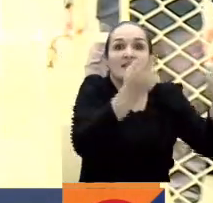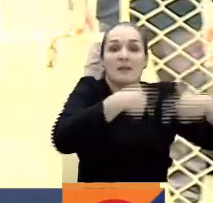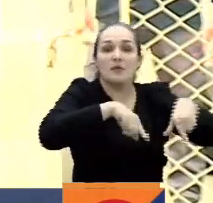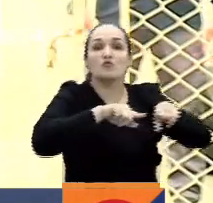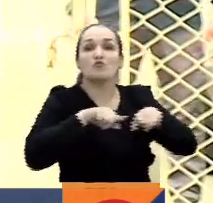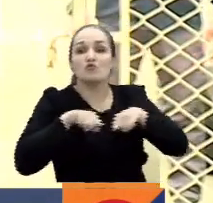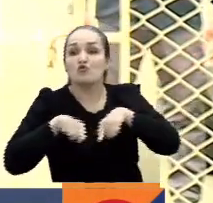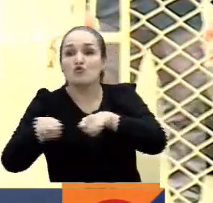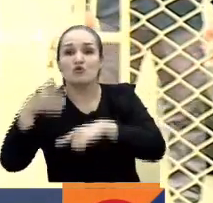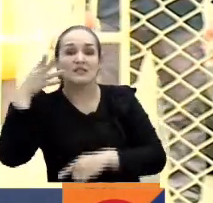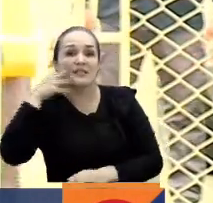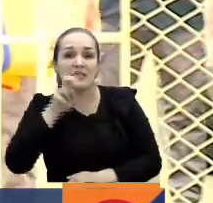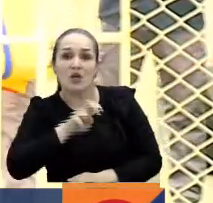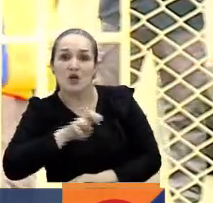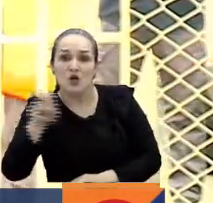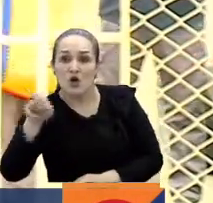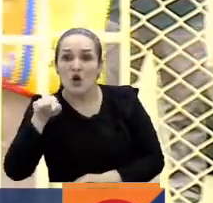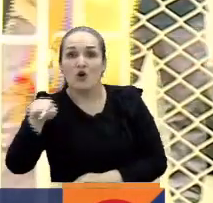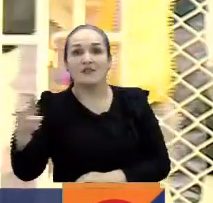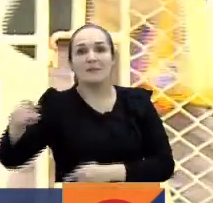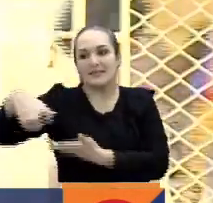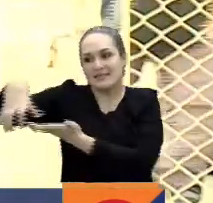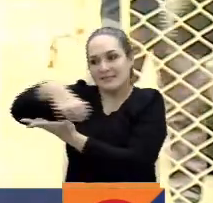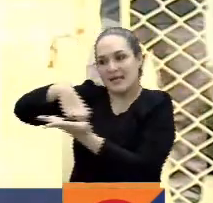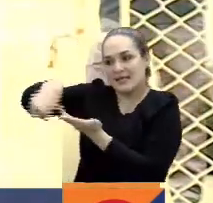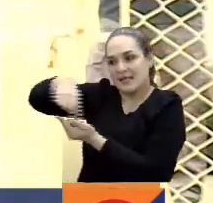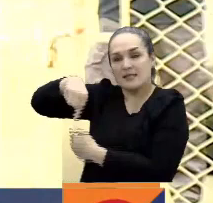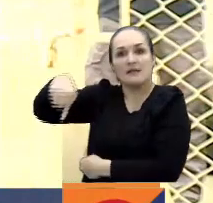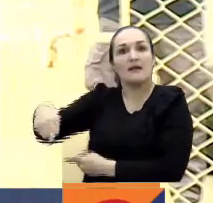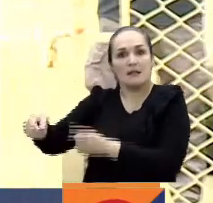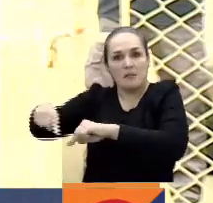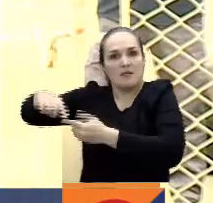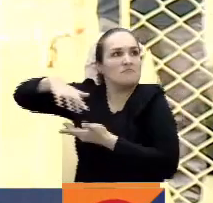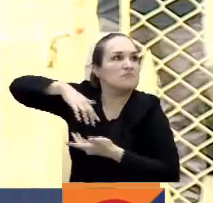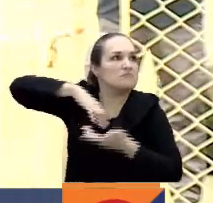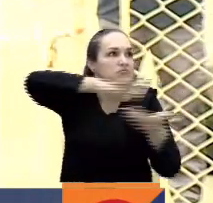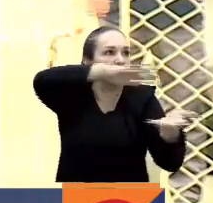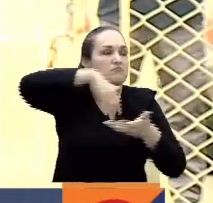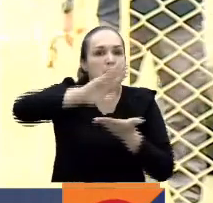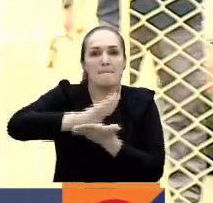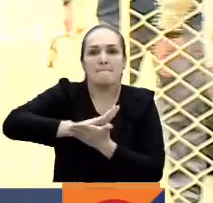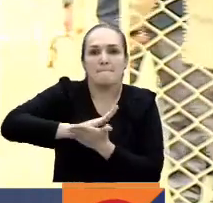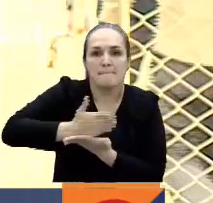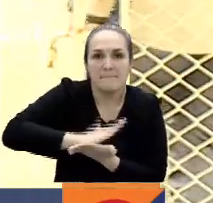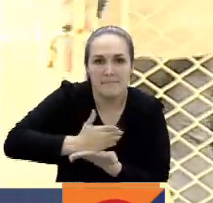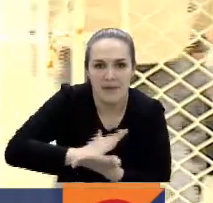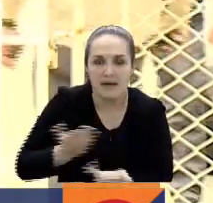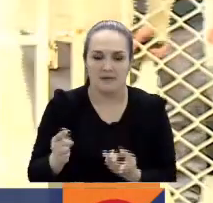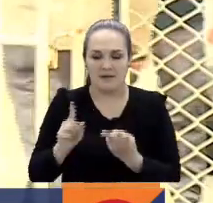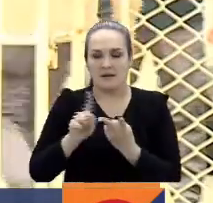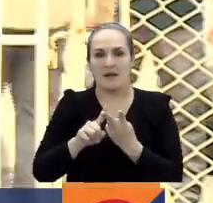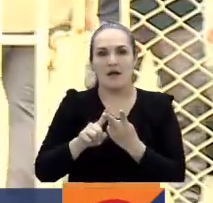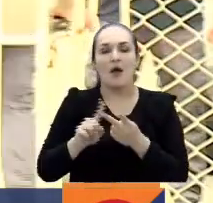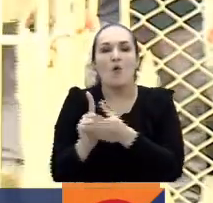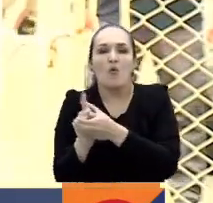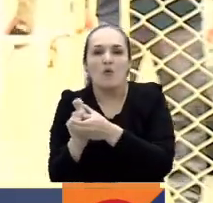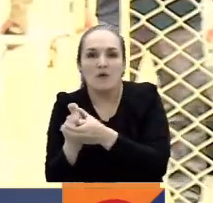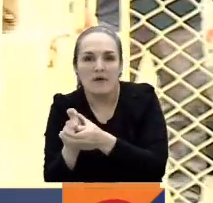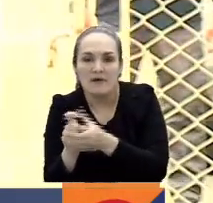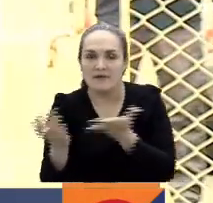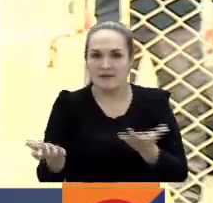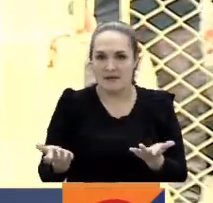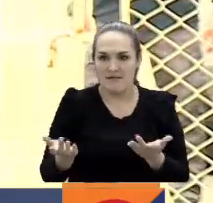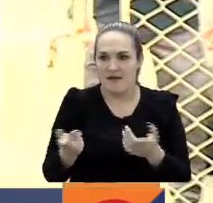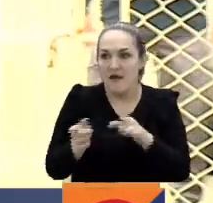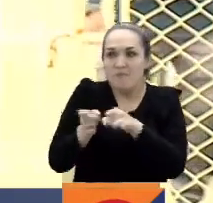norte de Santander, pase la panela, pase la guayaba. En